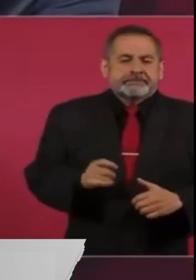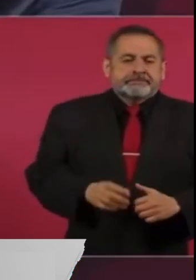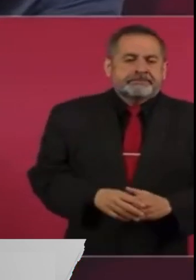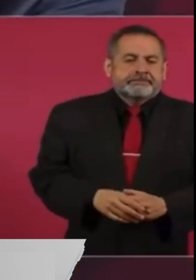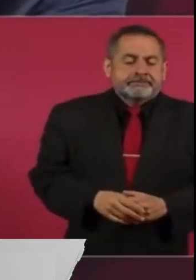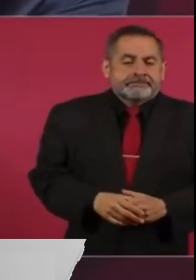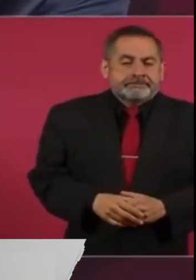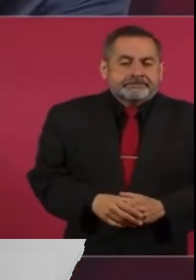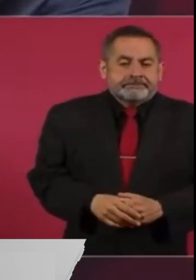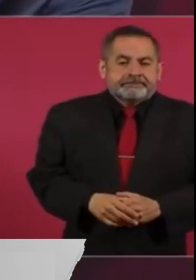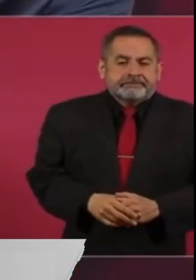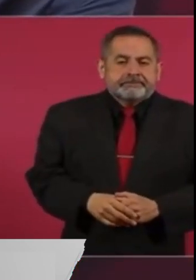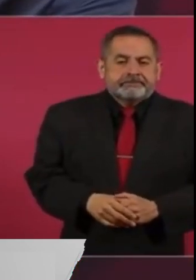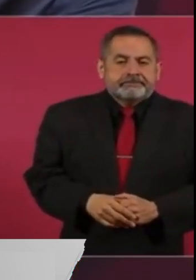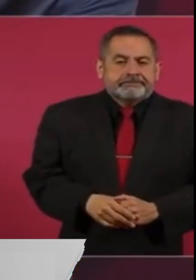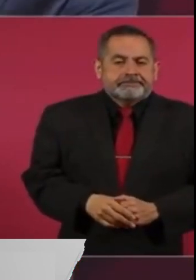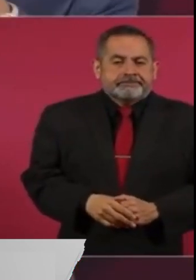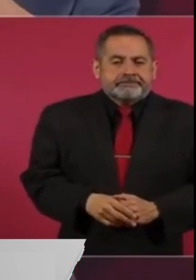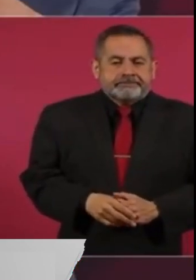fuera